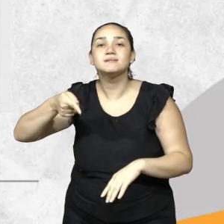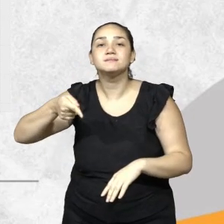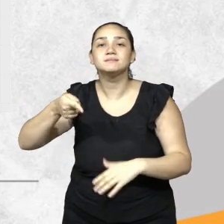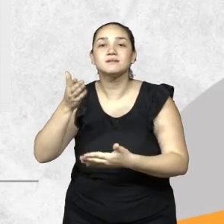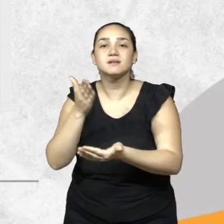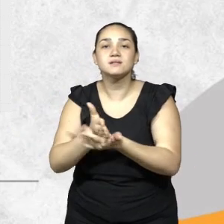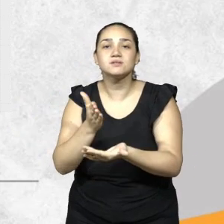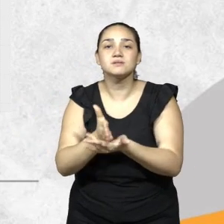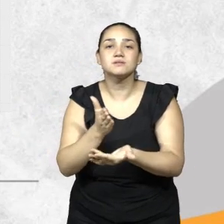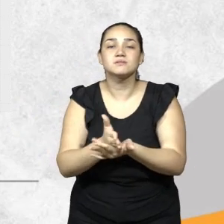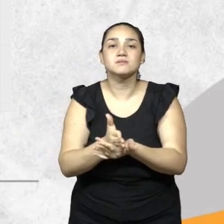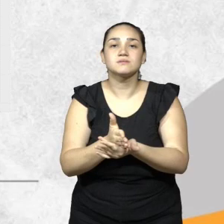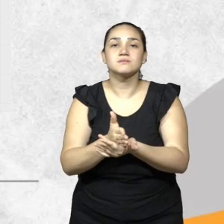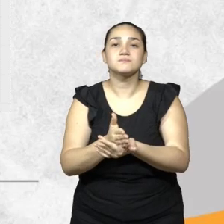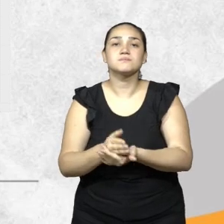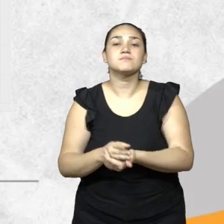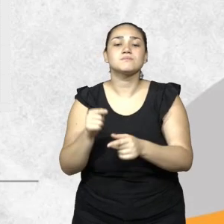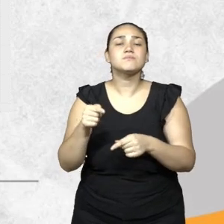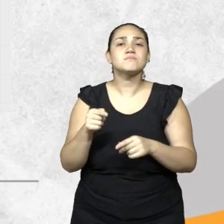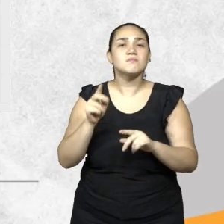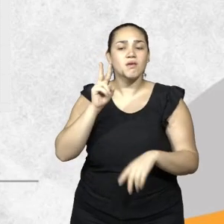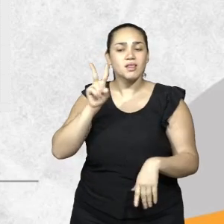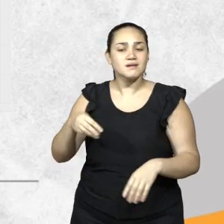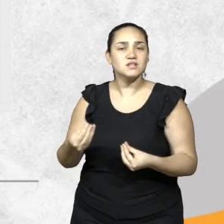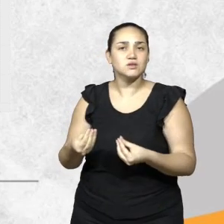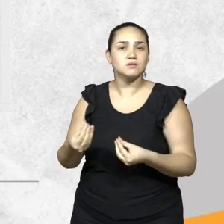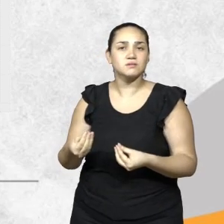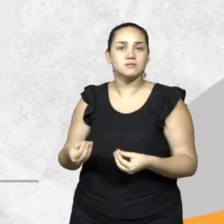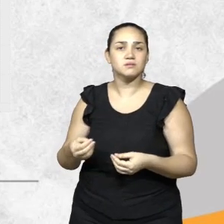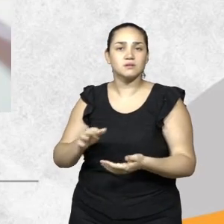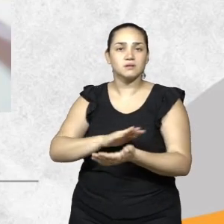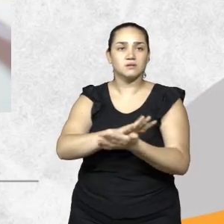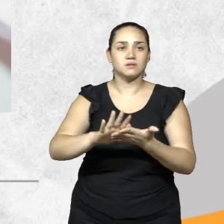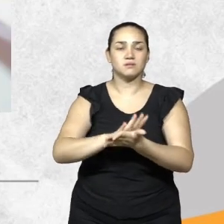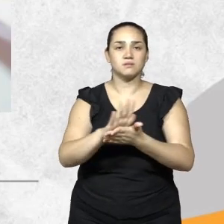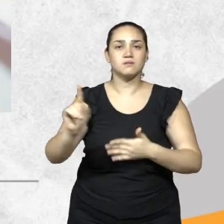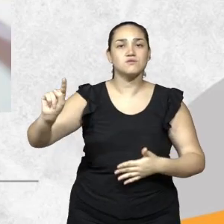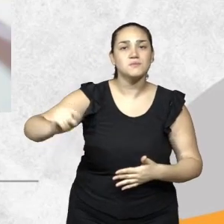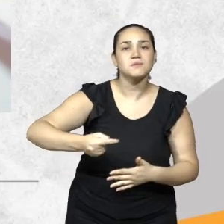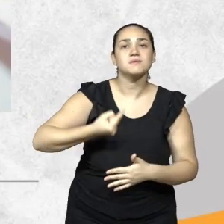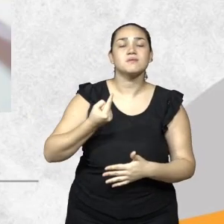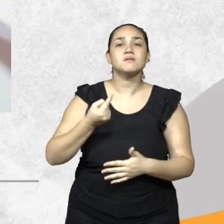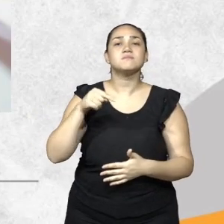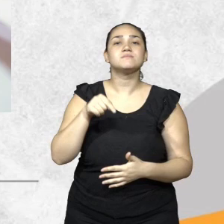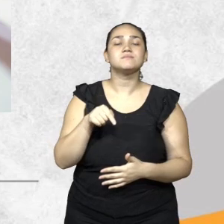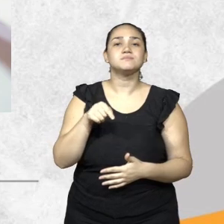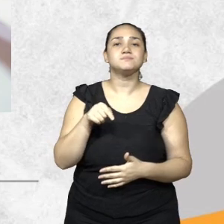derechos subjetivos. Razones sobrevinientes ambientales sería la